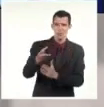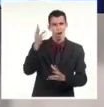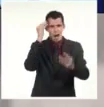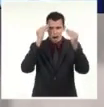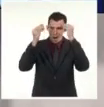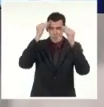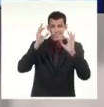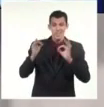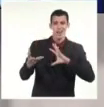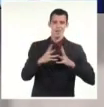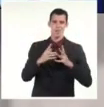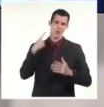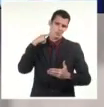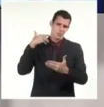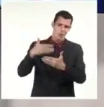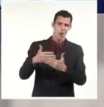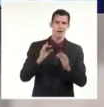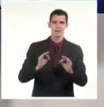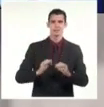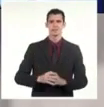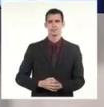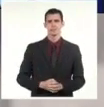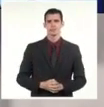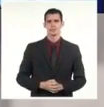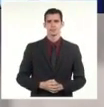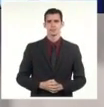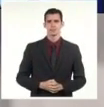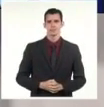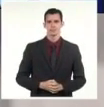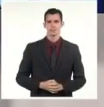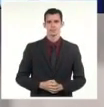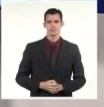de su monumental trayectoria laboral. Y hasta aquí el deporte. Buenas noches.